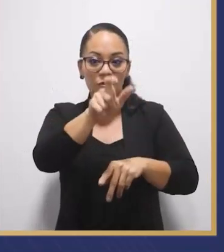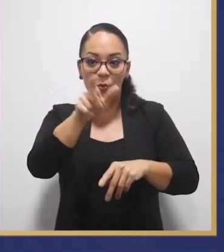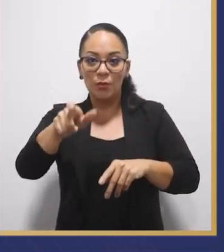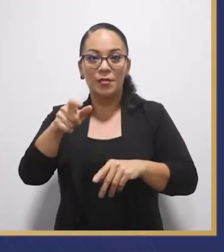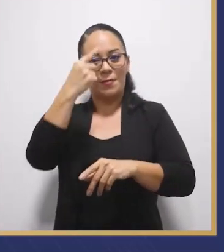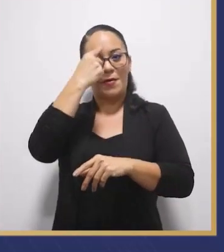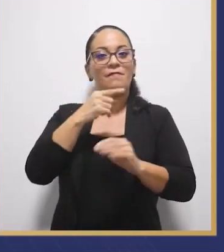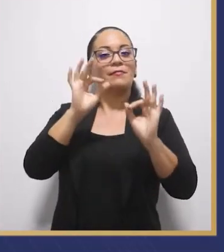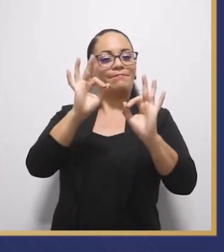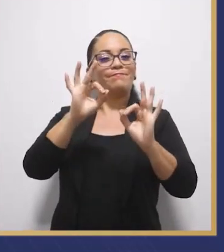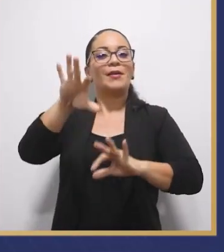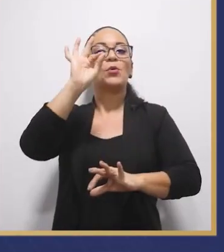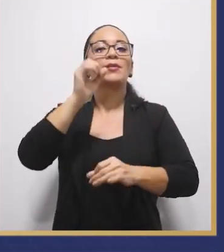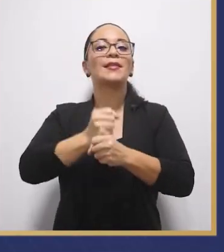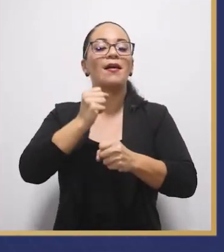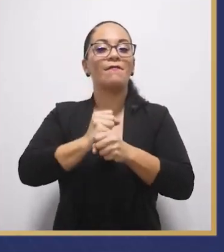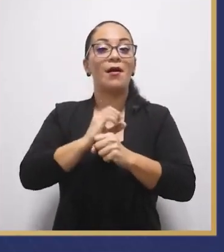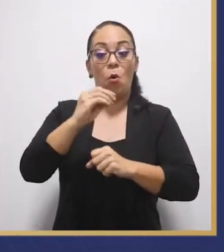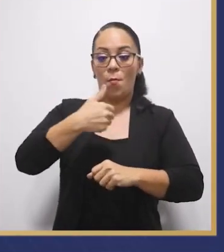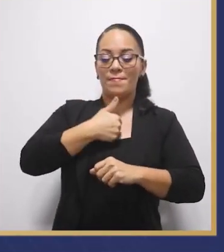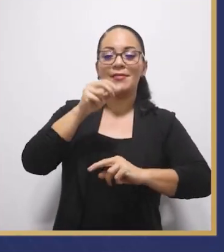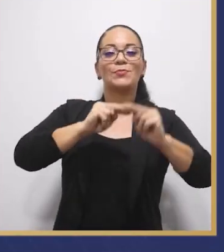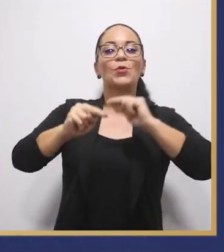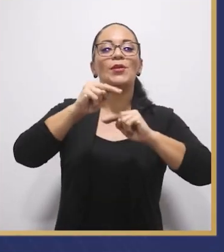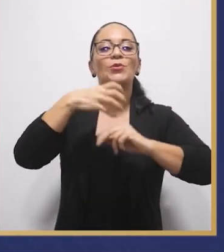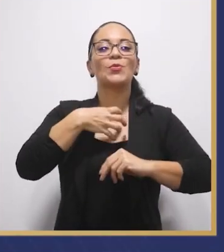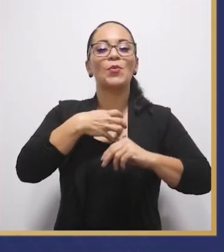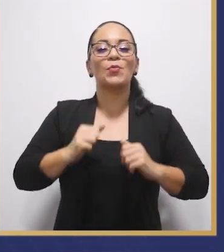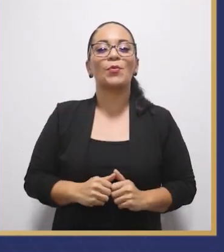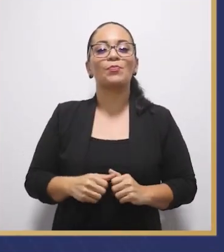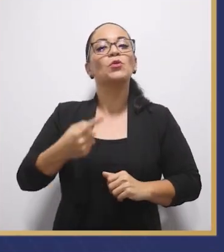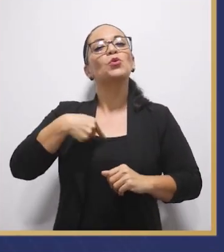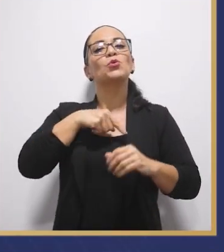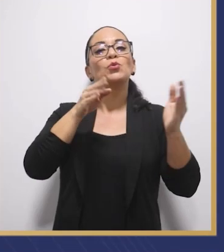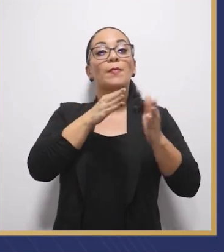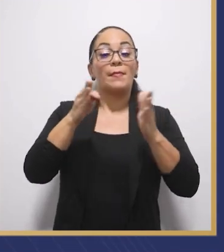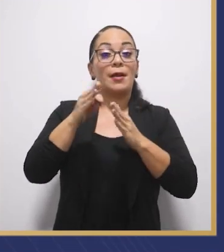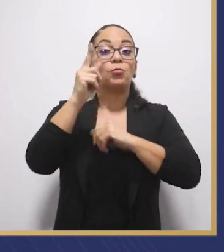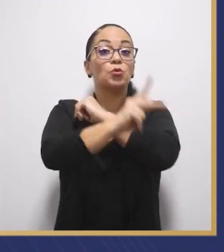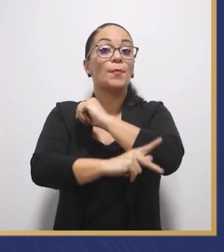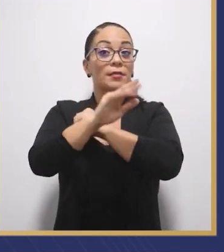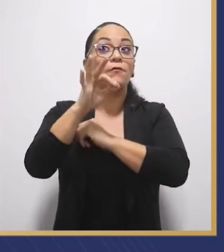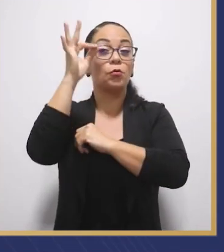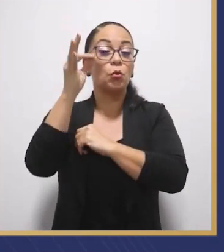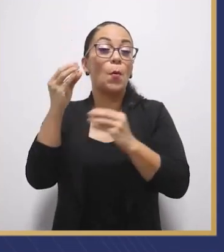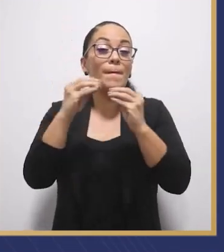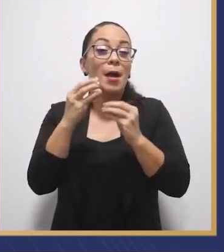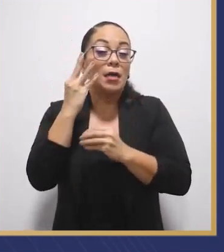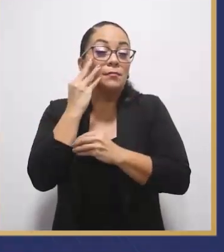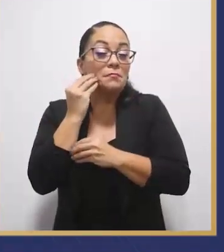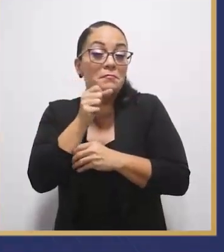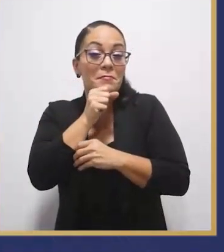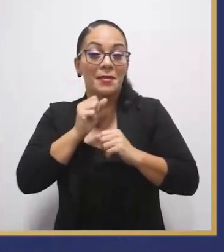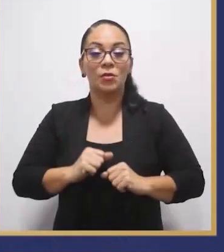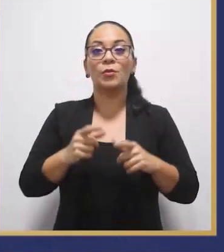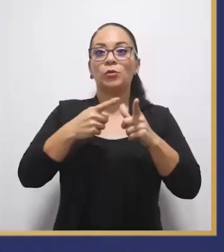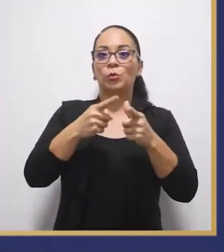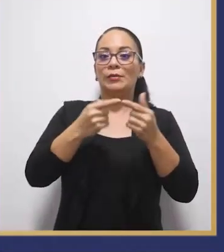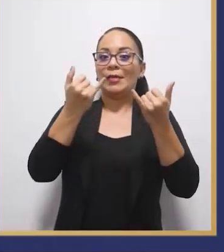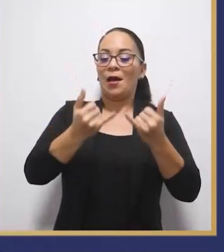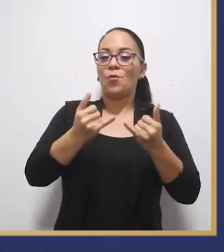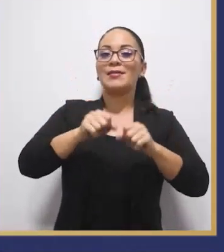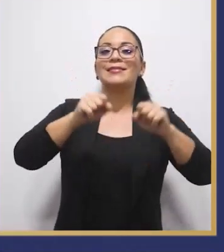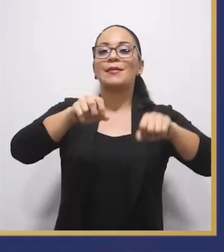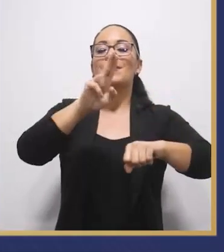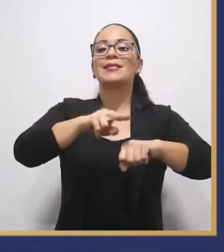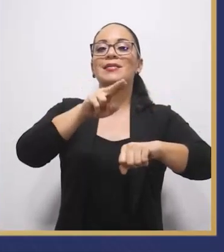para conseguir trabajo o autoemplearse. Nos preparamos para un país que envejece y por eso pusimos en marcha el Sistema Nacional de